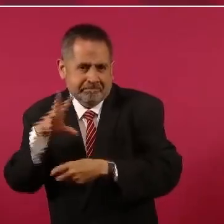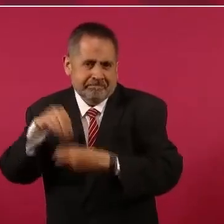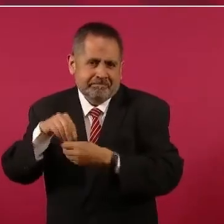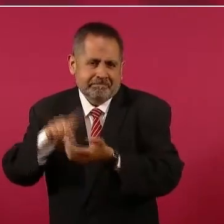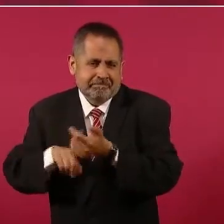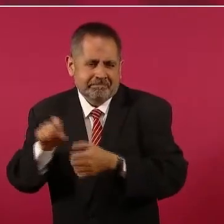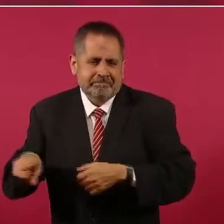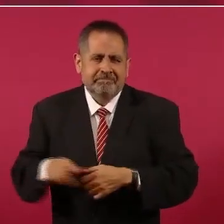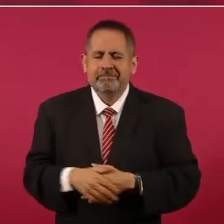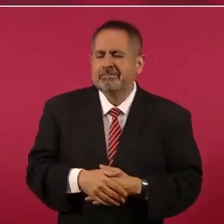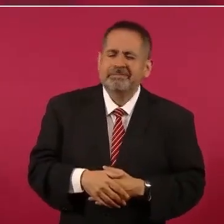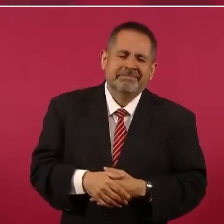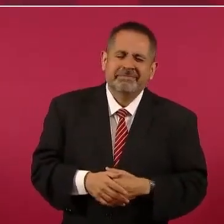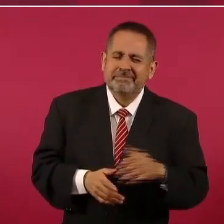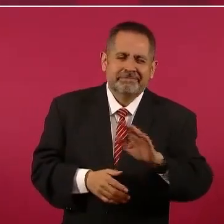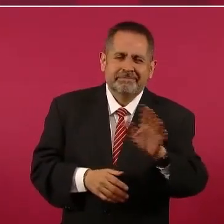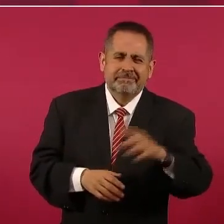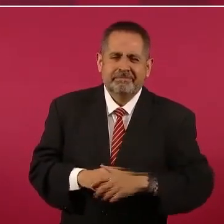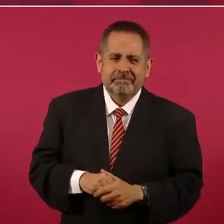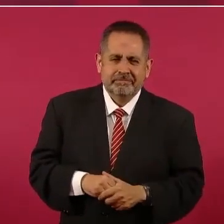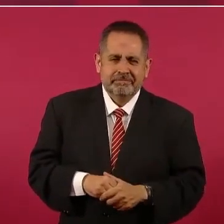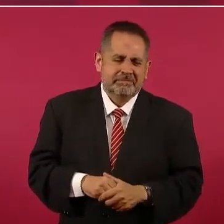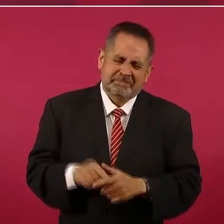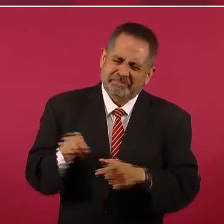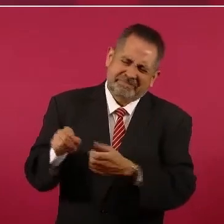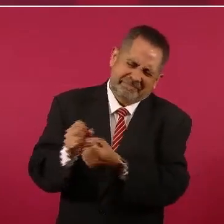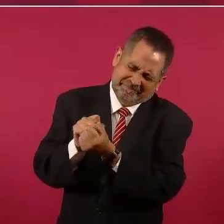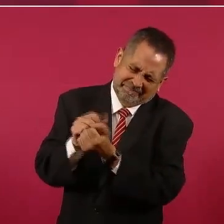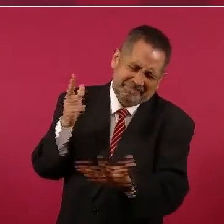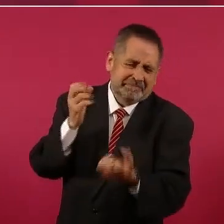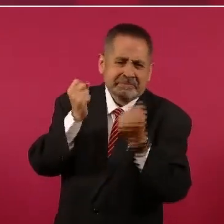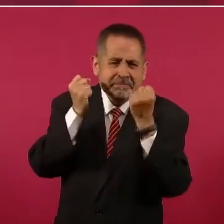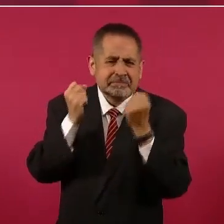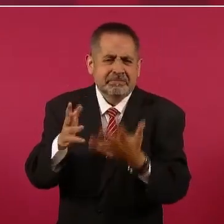inteligencia. No hay consecuencias. Hay muchísimas